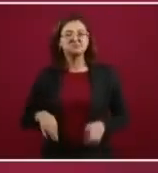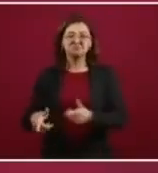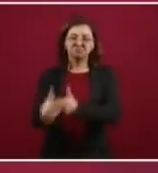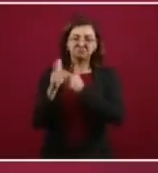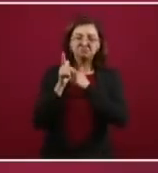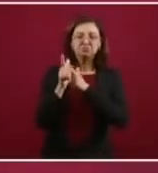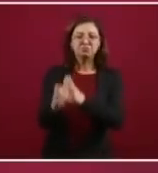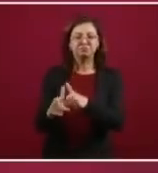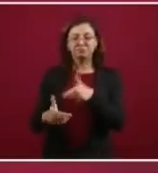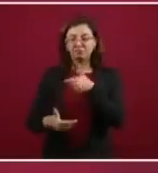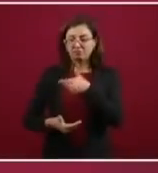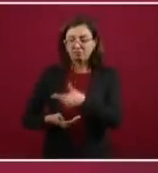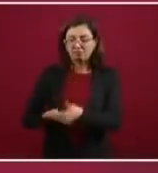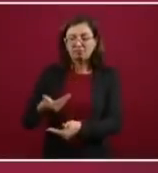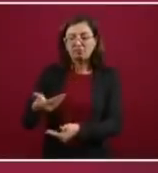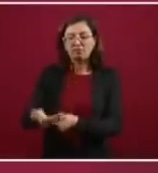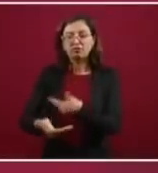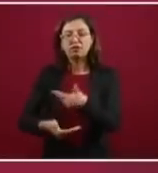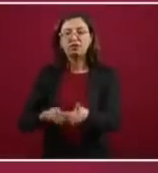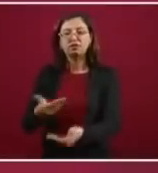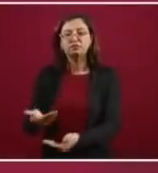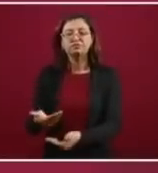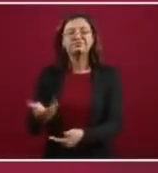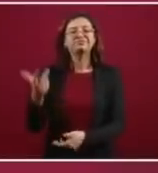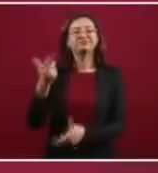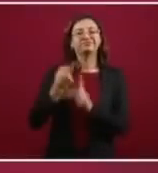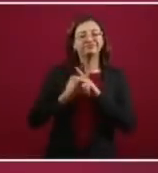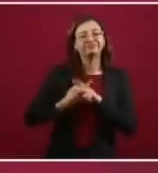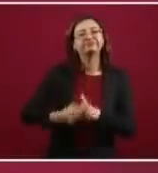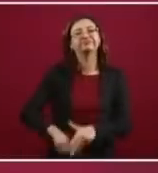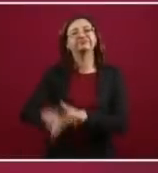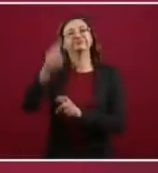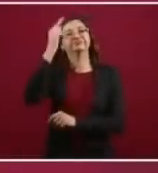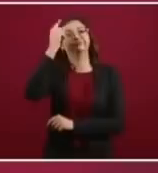Un poco después viene el porfiriato